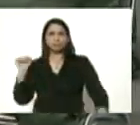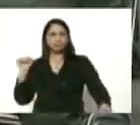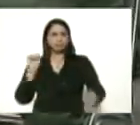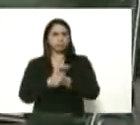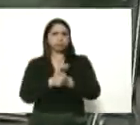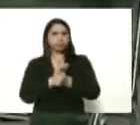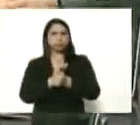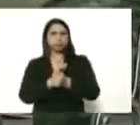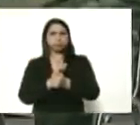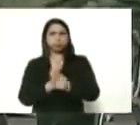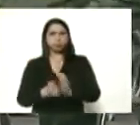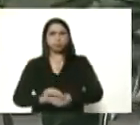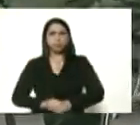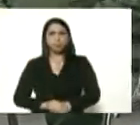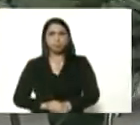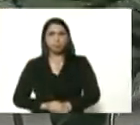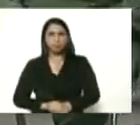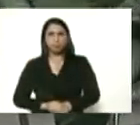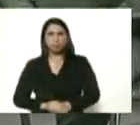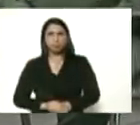capturados.